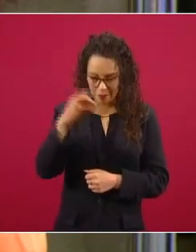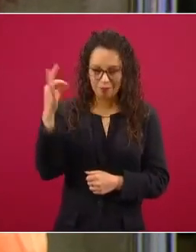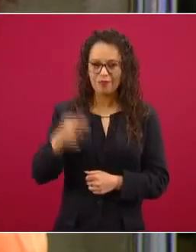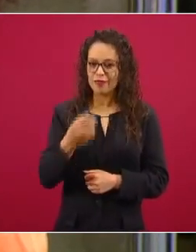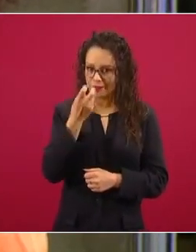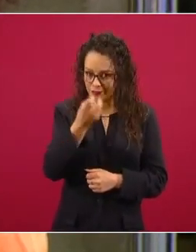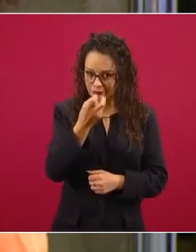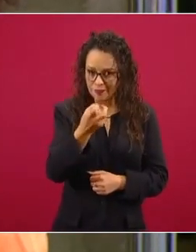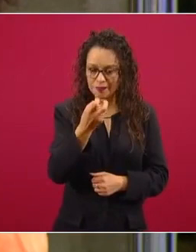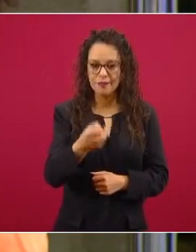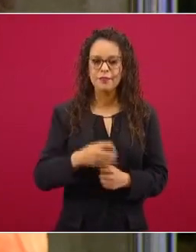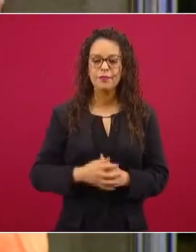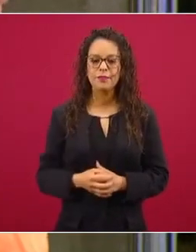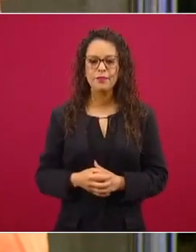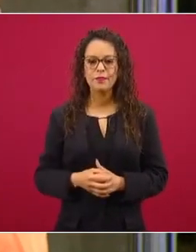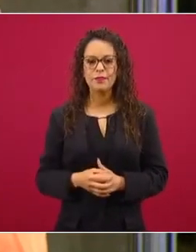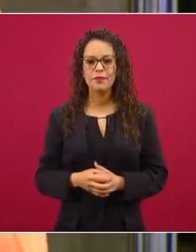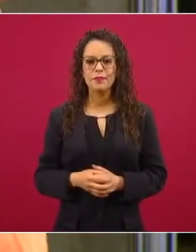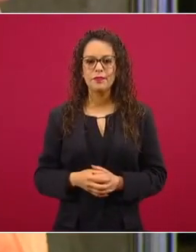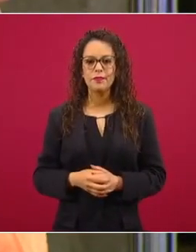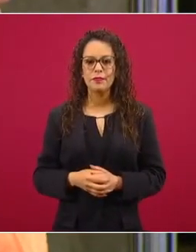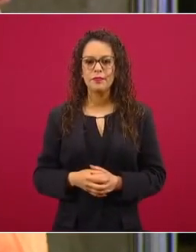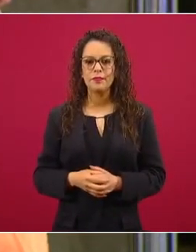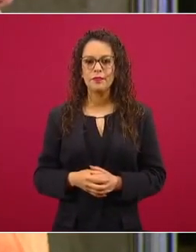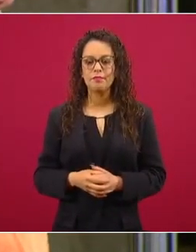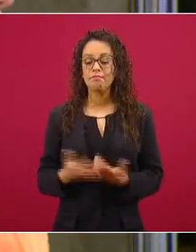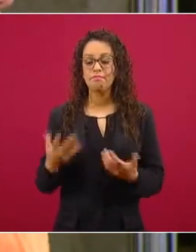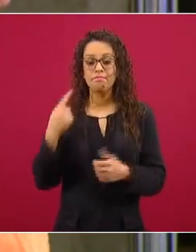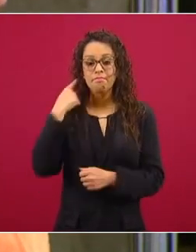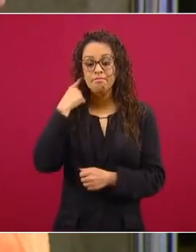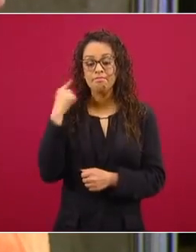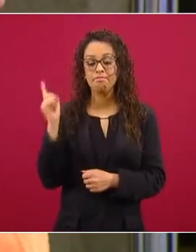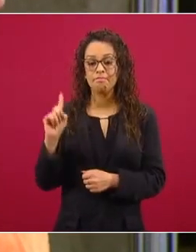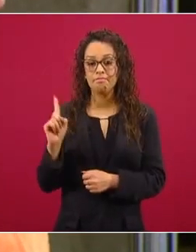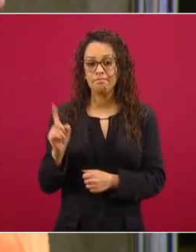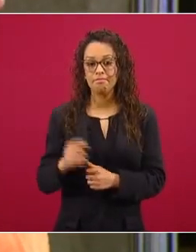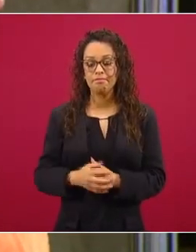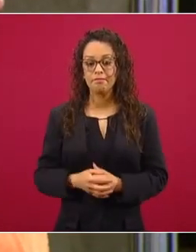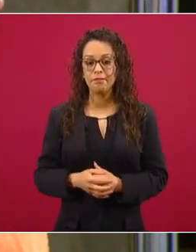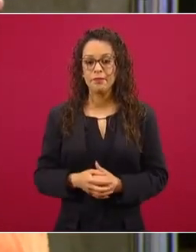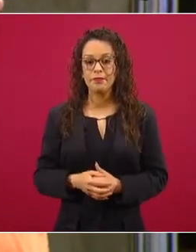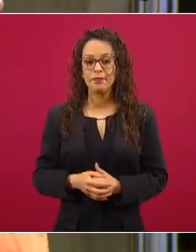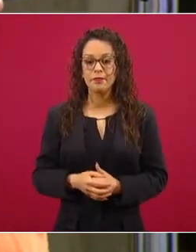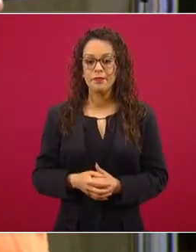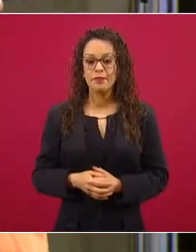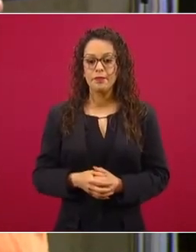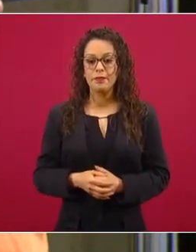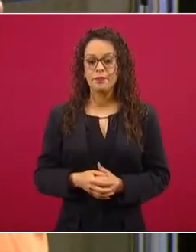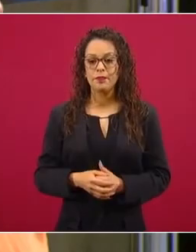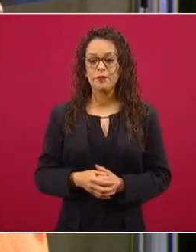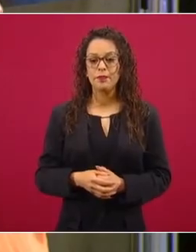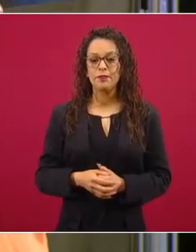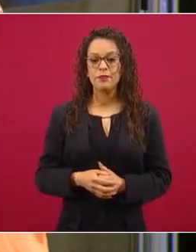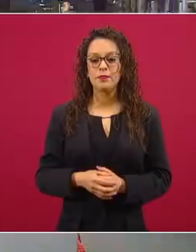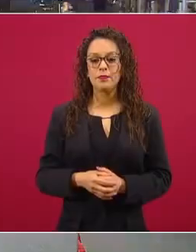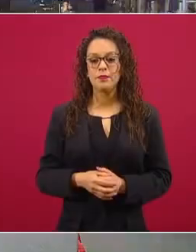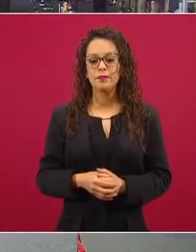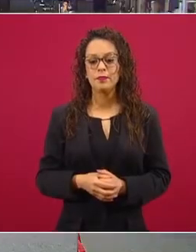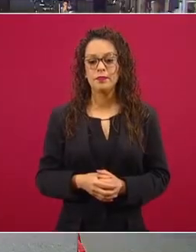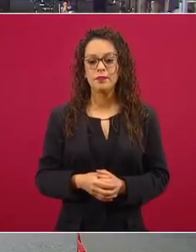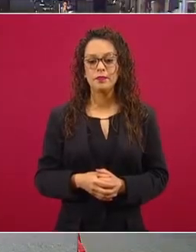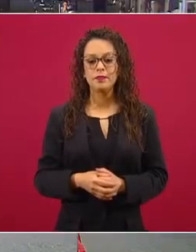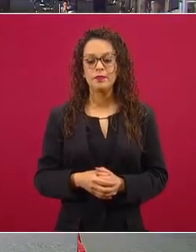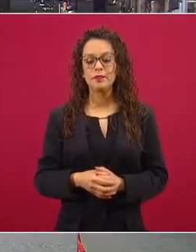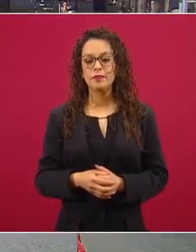ese recorrido por todo el estado, había muchísima, muchísima seguridad, pero sí había versiones de que había menores de edad. Usted me